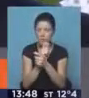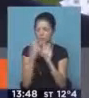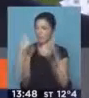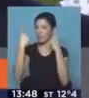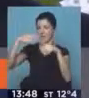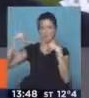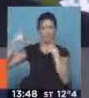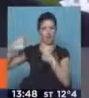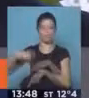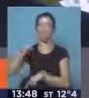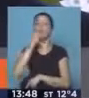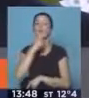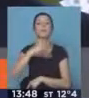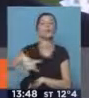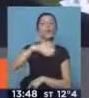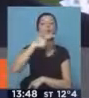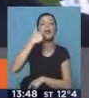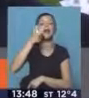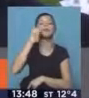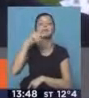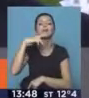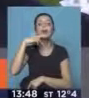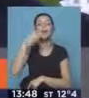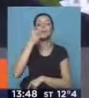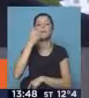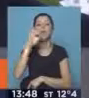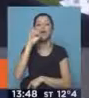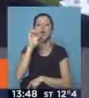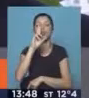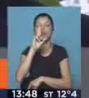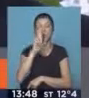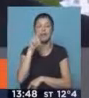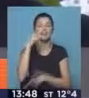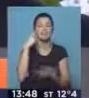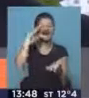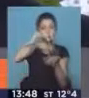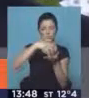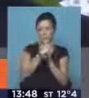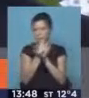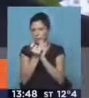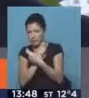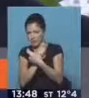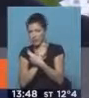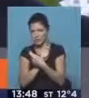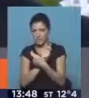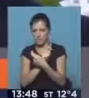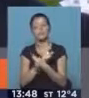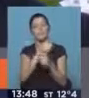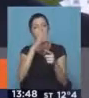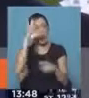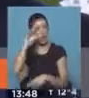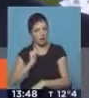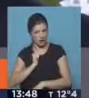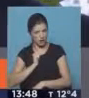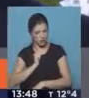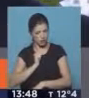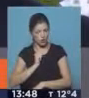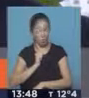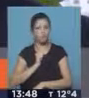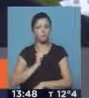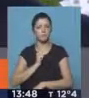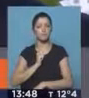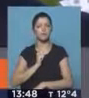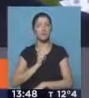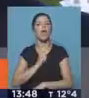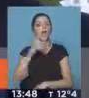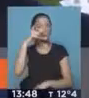muchas décadas, y la FARC es parte de esos actores. Entonces, ahí tienen un espacio. Vamos a ver cómo lo usan. En